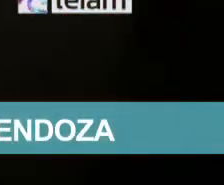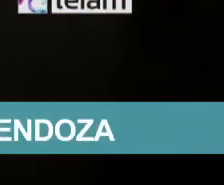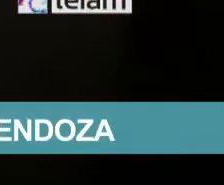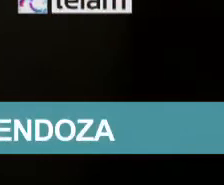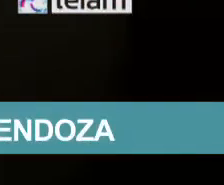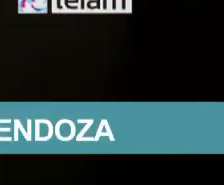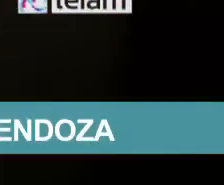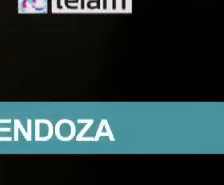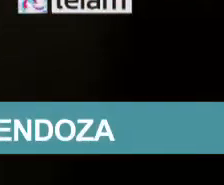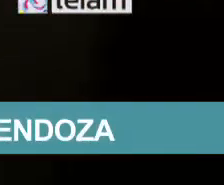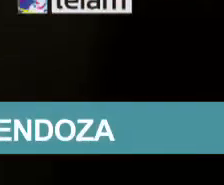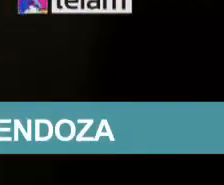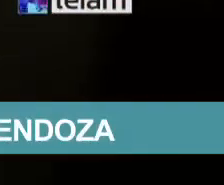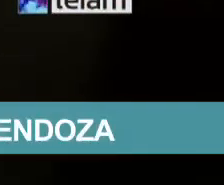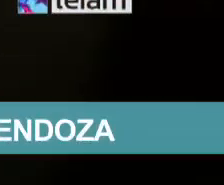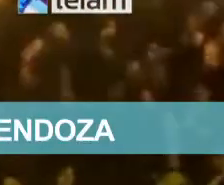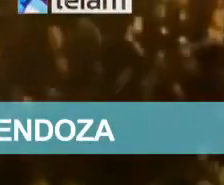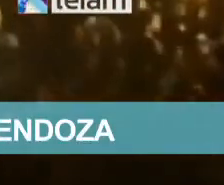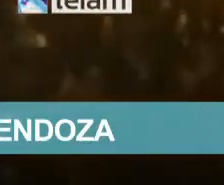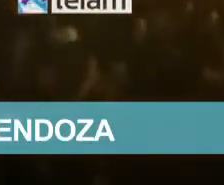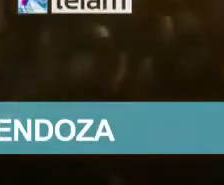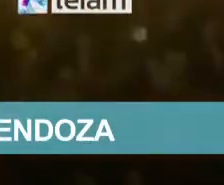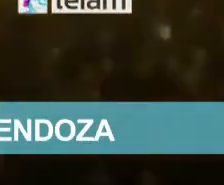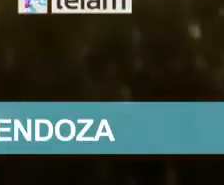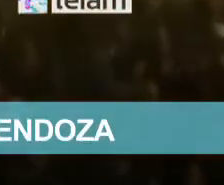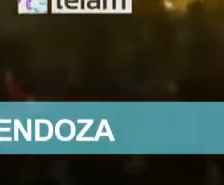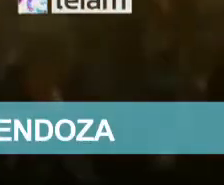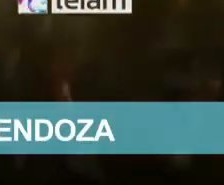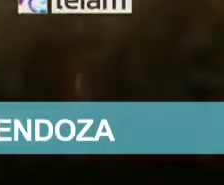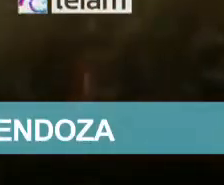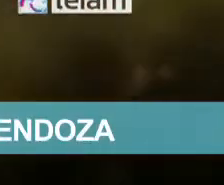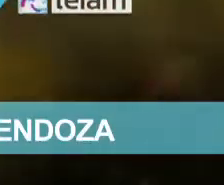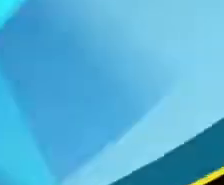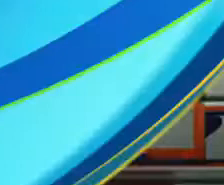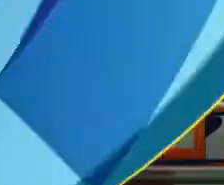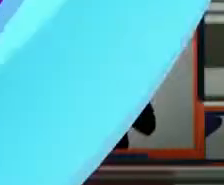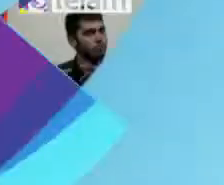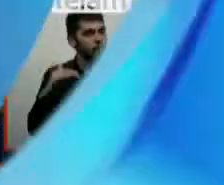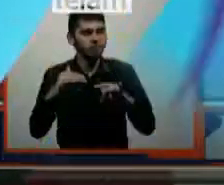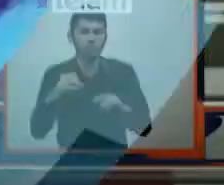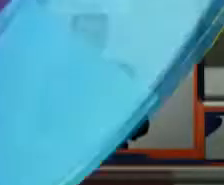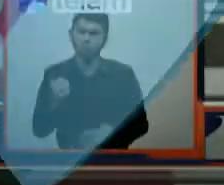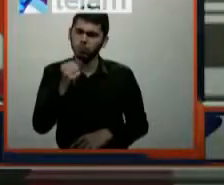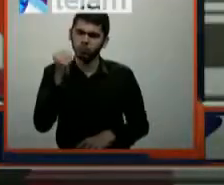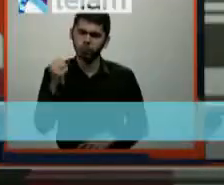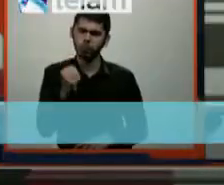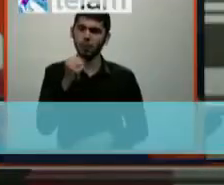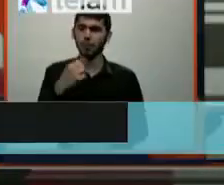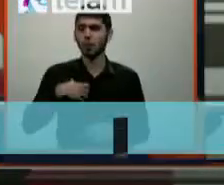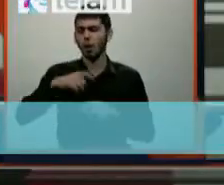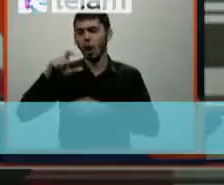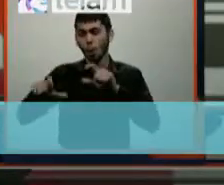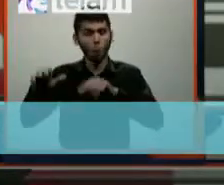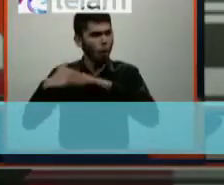aire acondicionado ya empezaron los ensayos para el recital del próximo 13 de diciembre. Gallardo aseguró que tenían ganas de